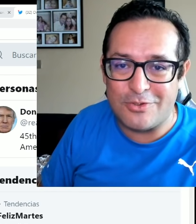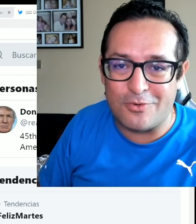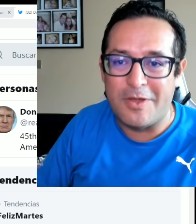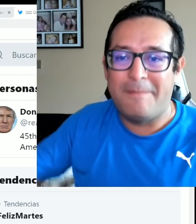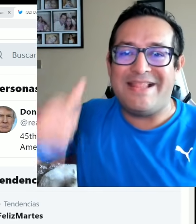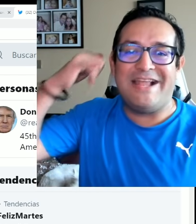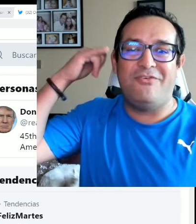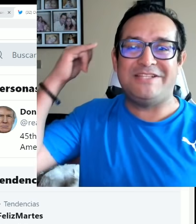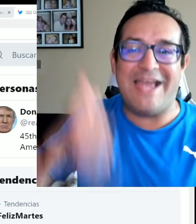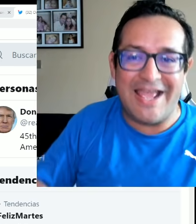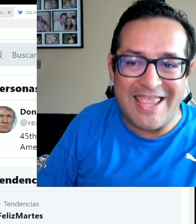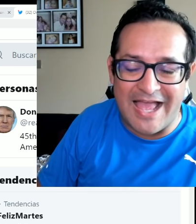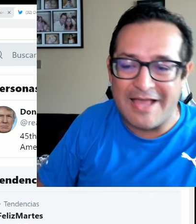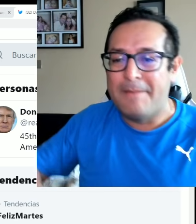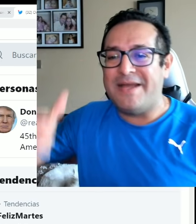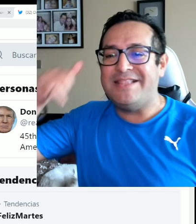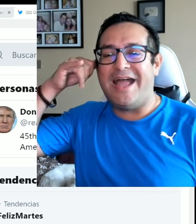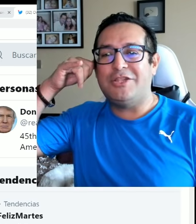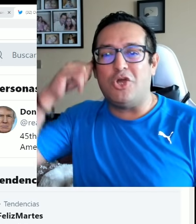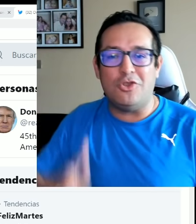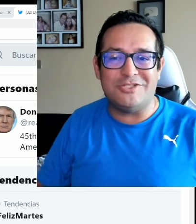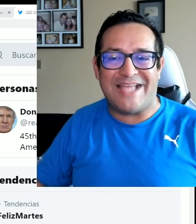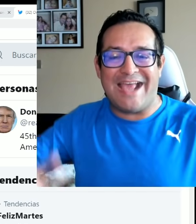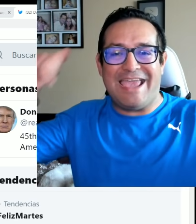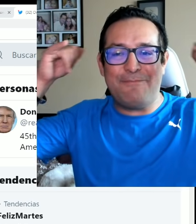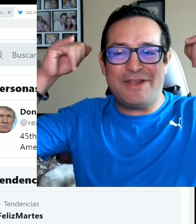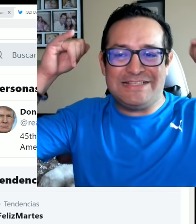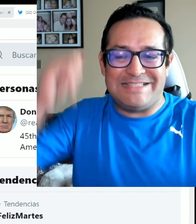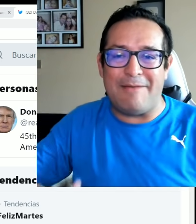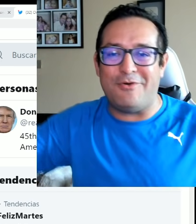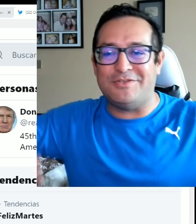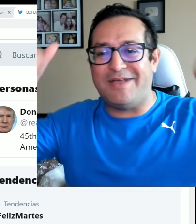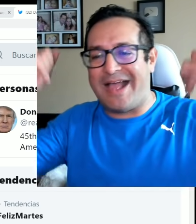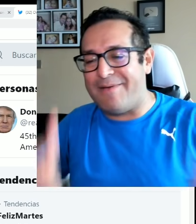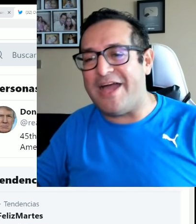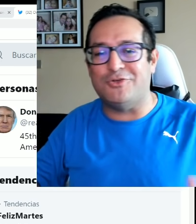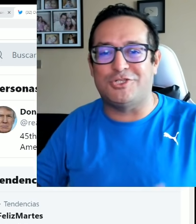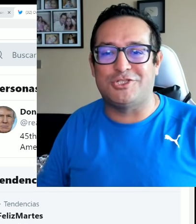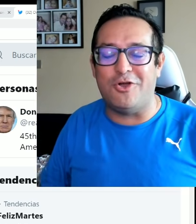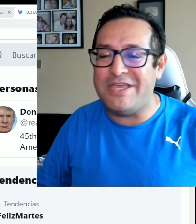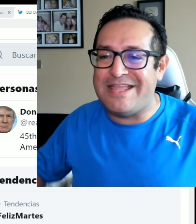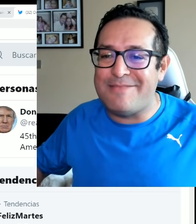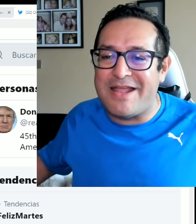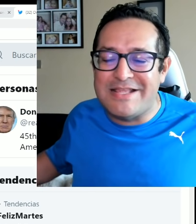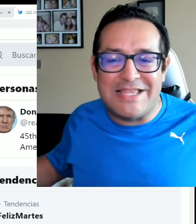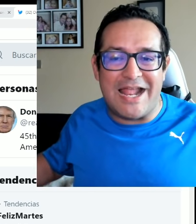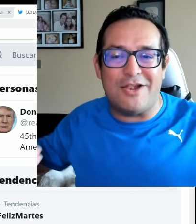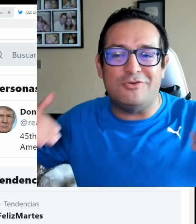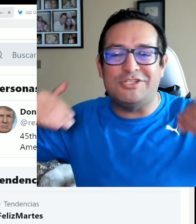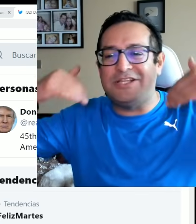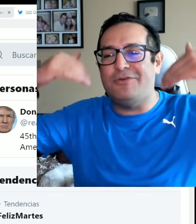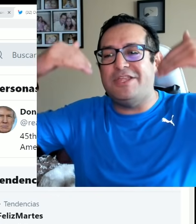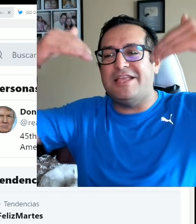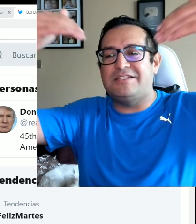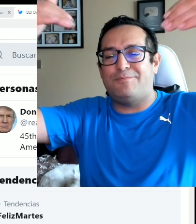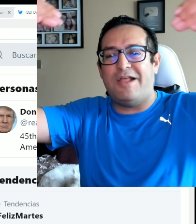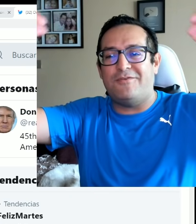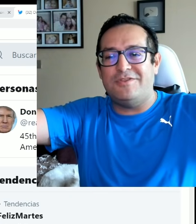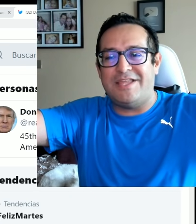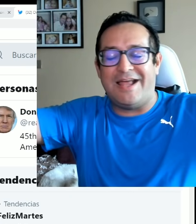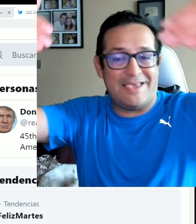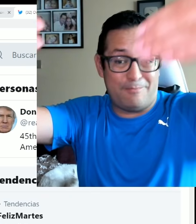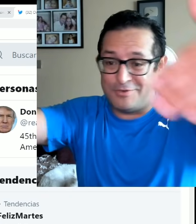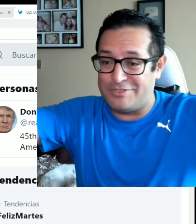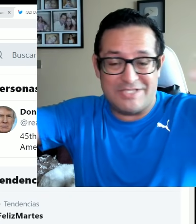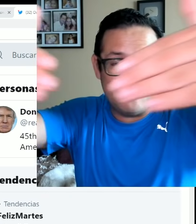ejército más de la fuerza aérea manda a todos aquí porque estamos acabados no y en van entrar los estadounidenses por la